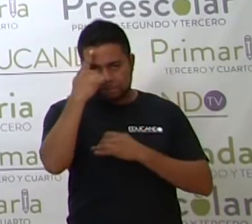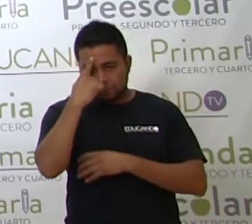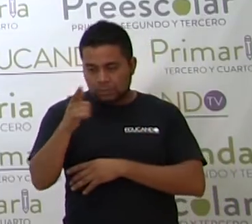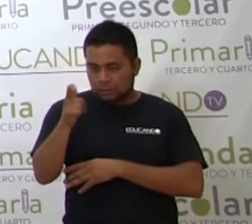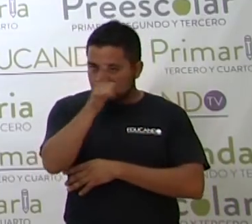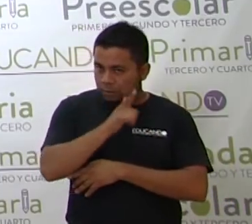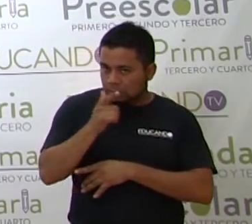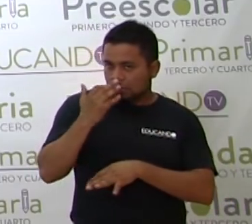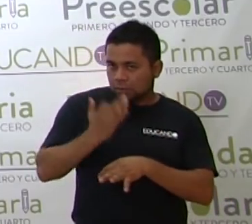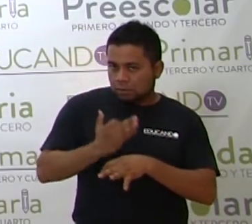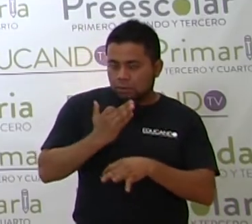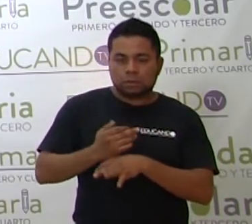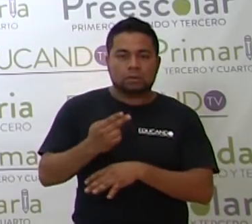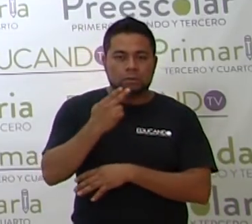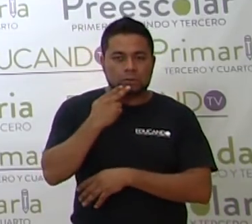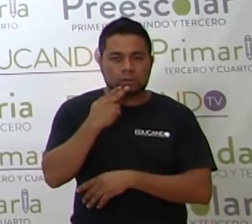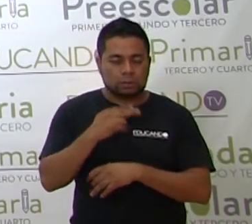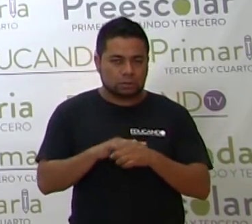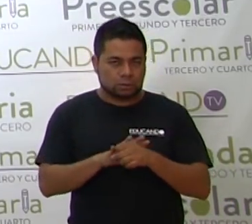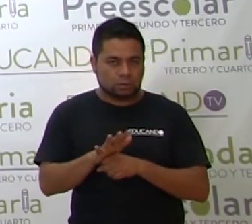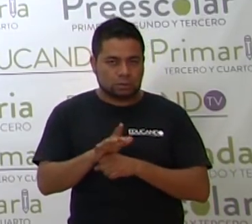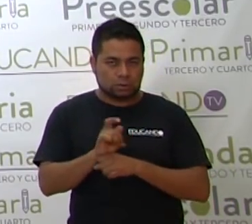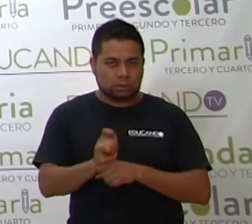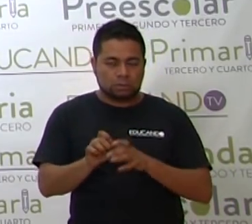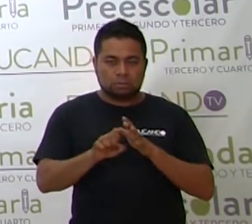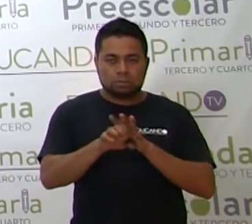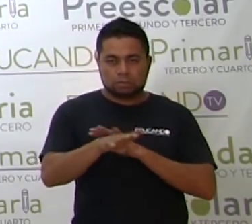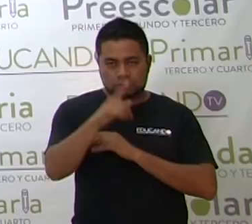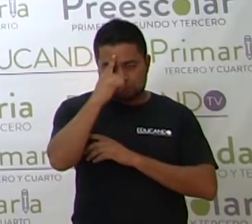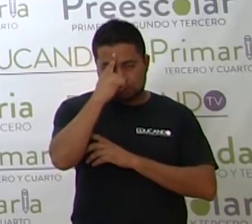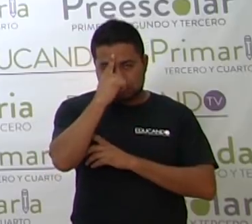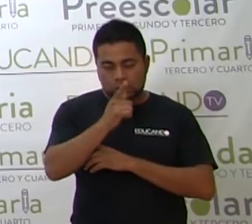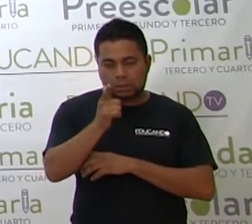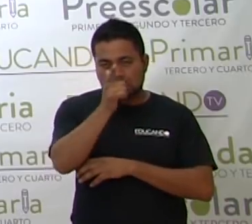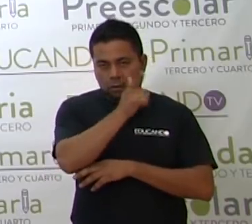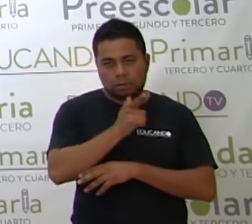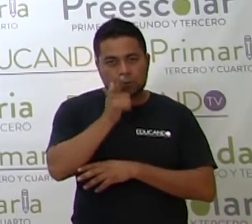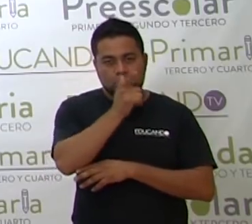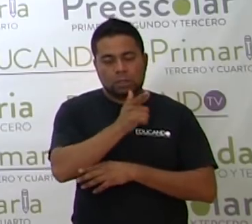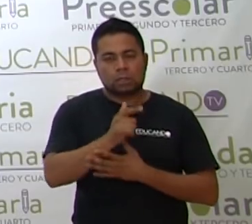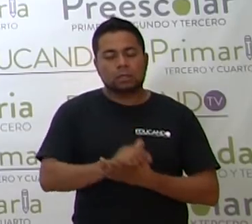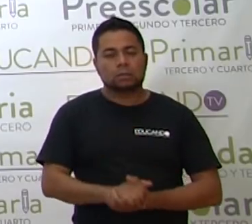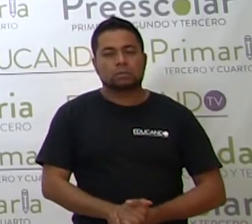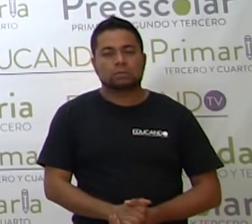cuales los vamos a utilizar. Bien, el lenguaje